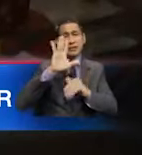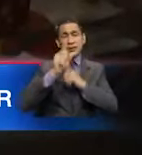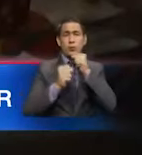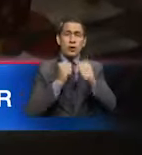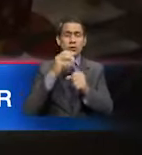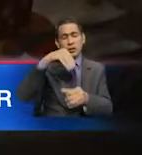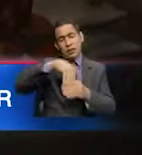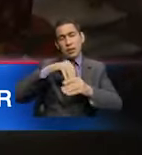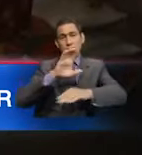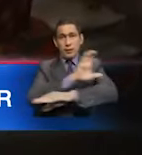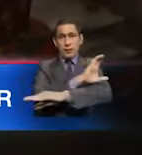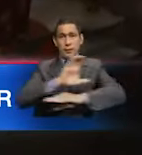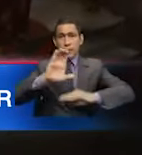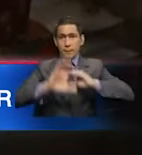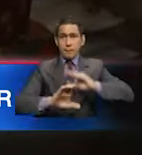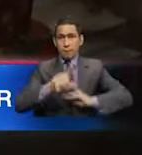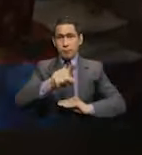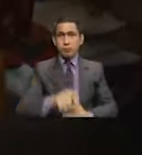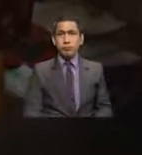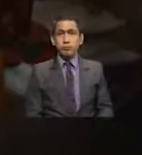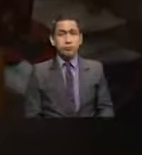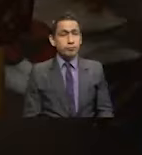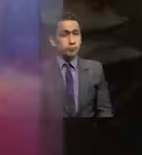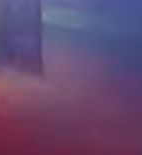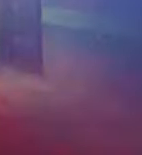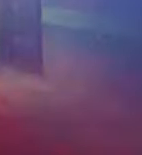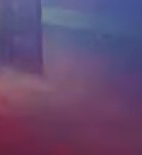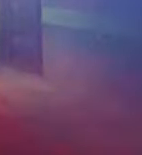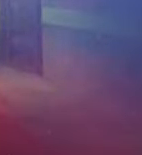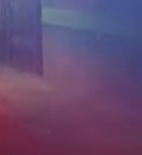Juan Pablo Ruiz, TC Televisión.